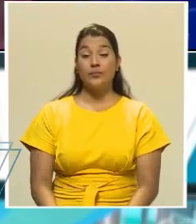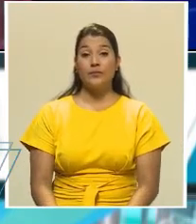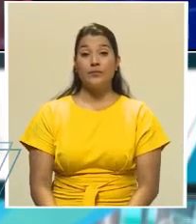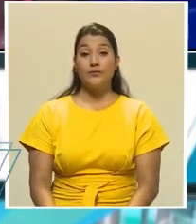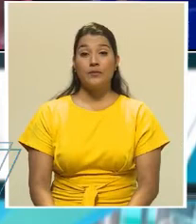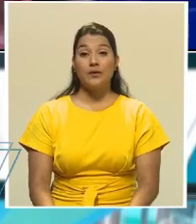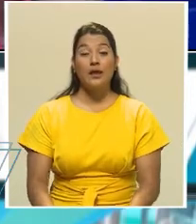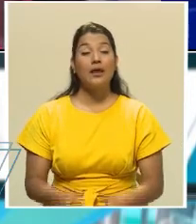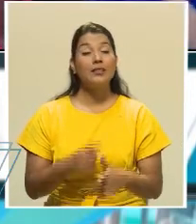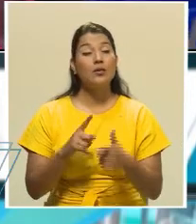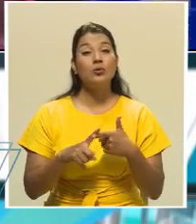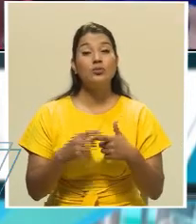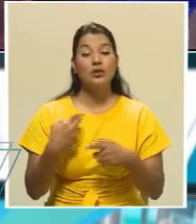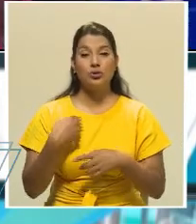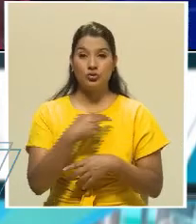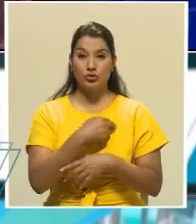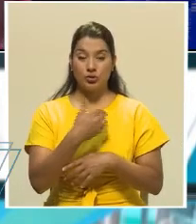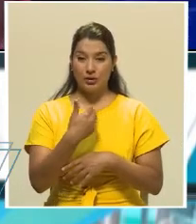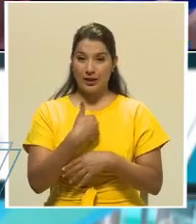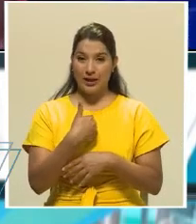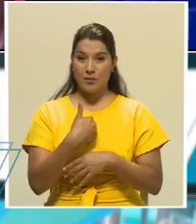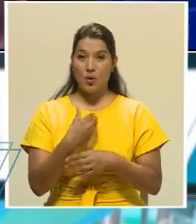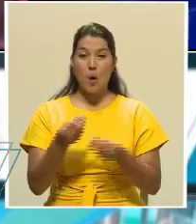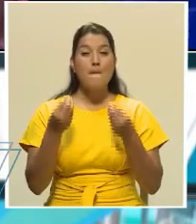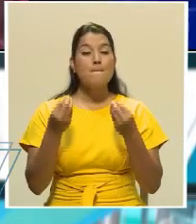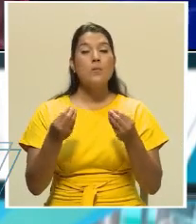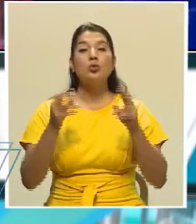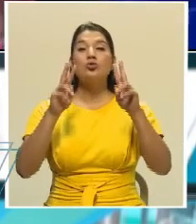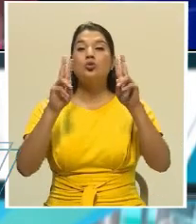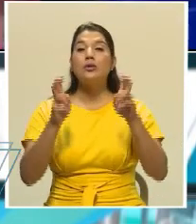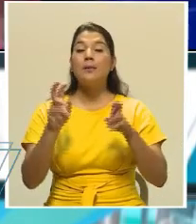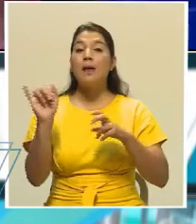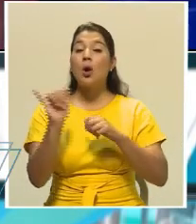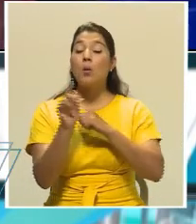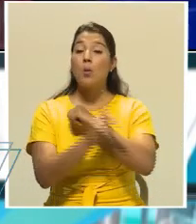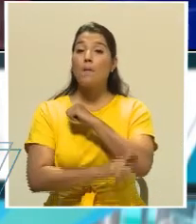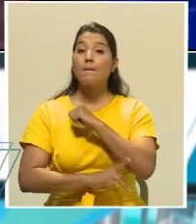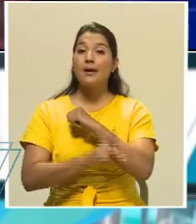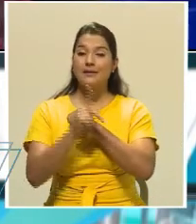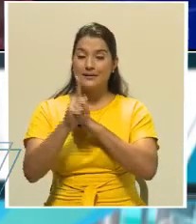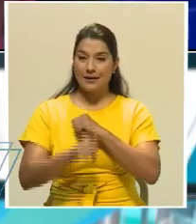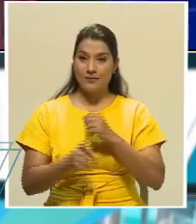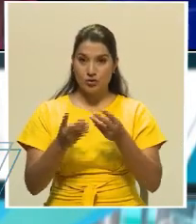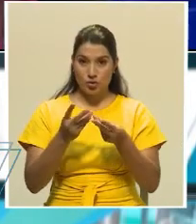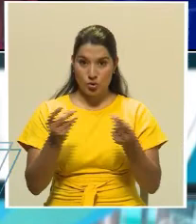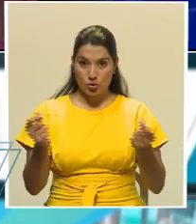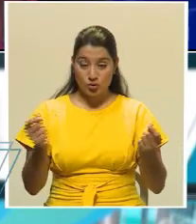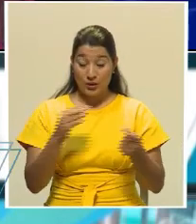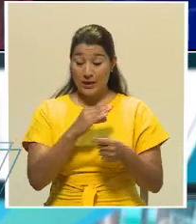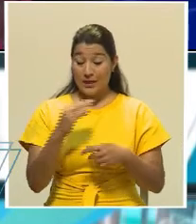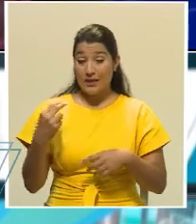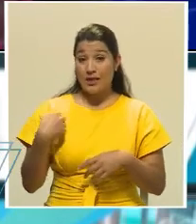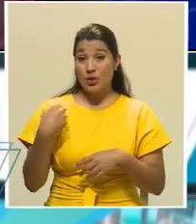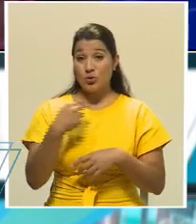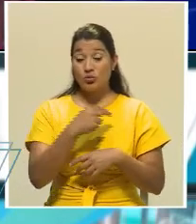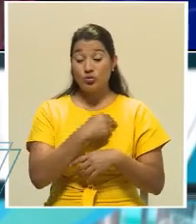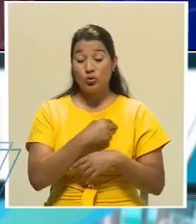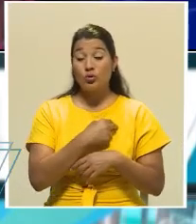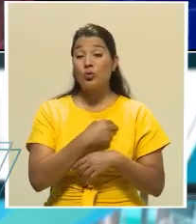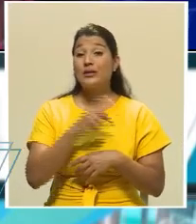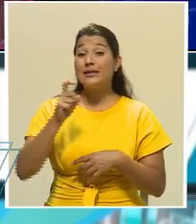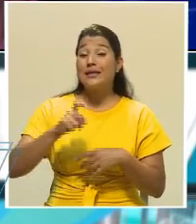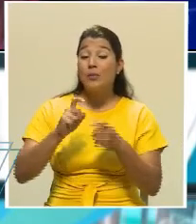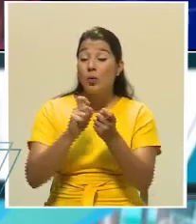distintos. Entonces tenemos muchos temas como país que arreglar y que someter a una